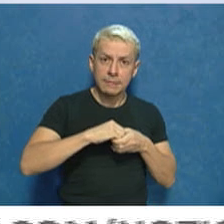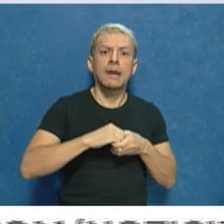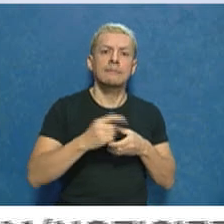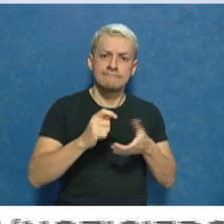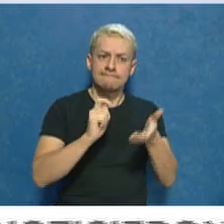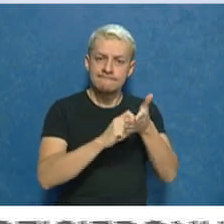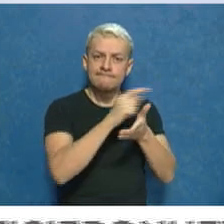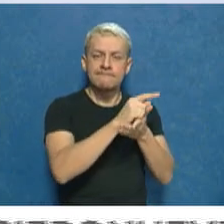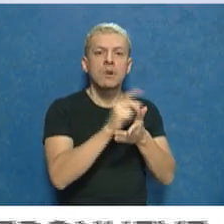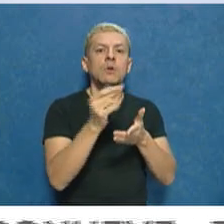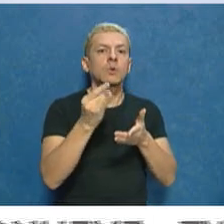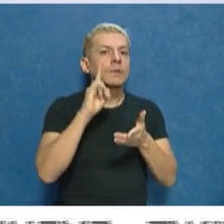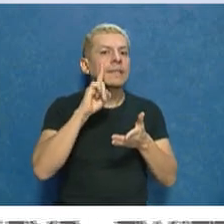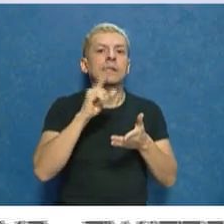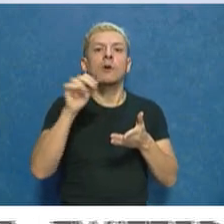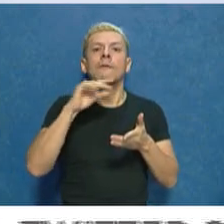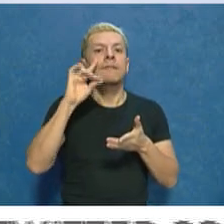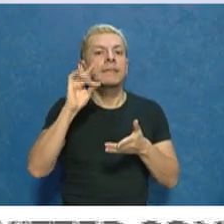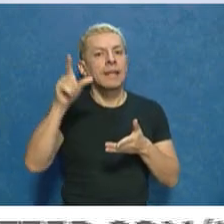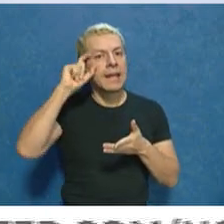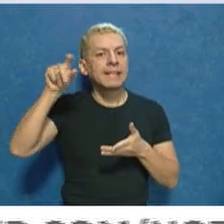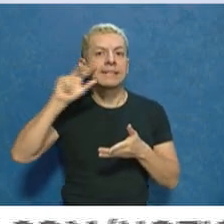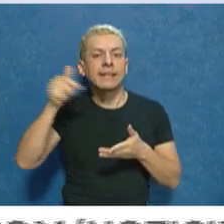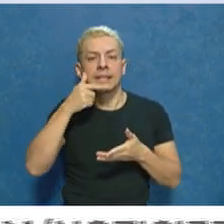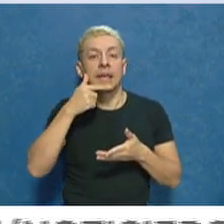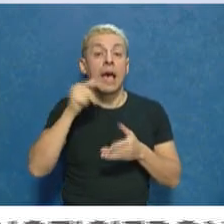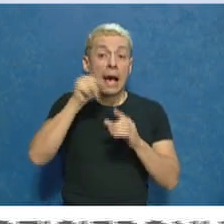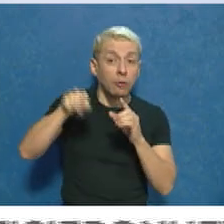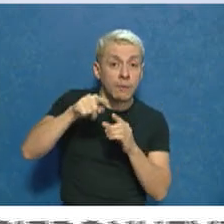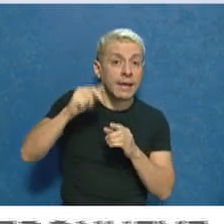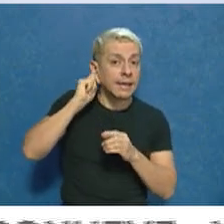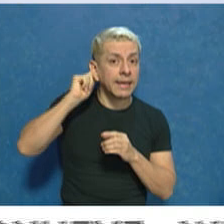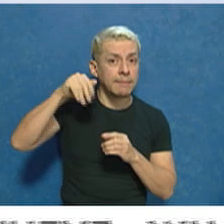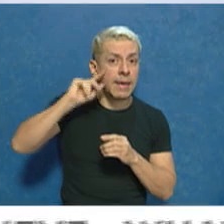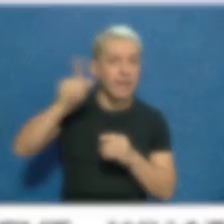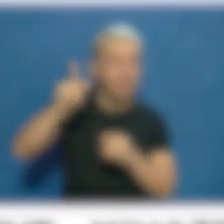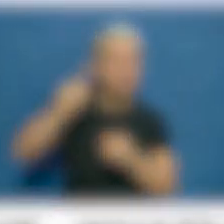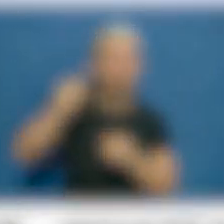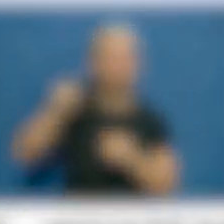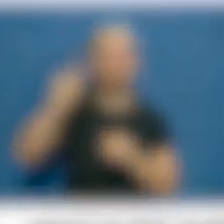ruticovidlencinas@gmail.com.